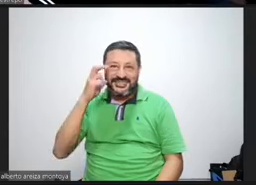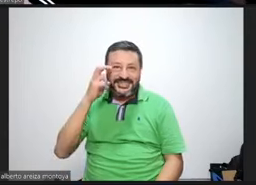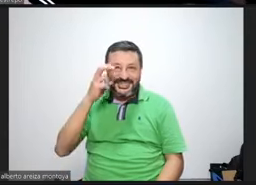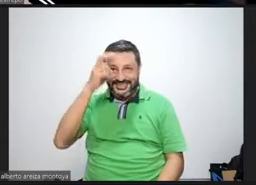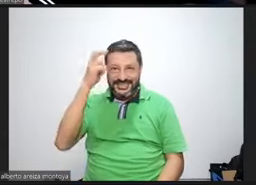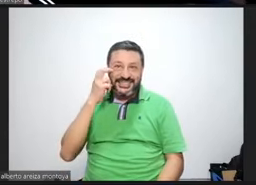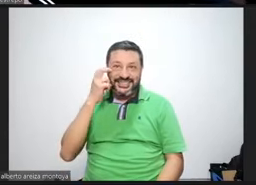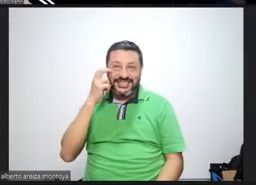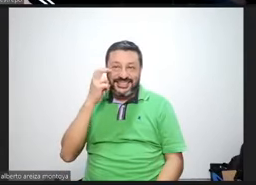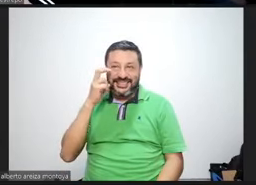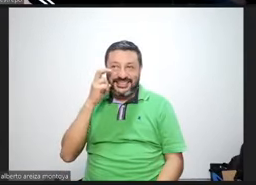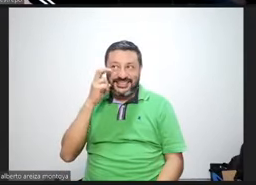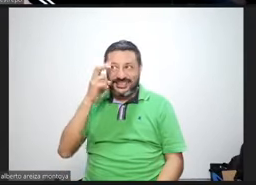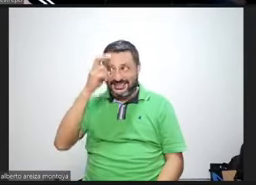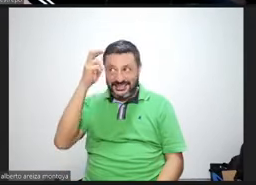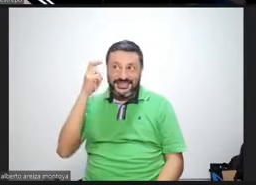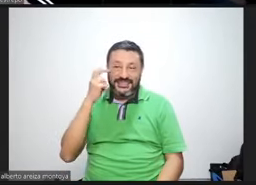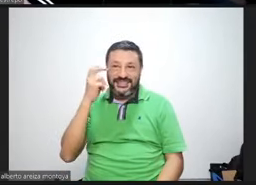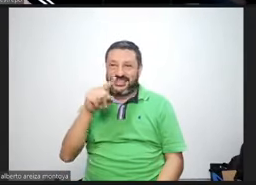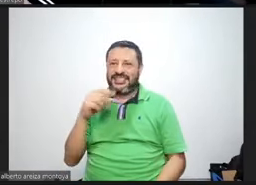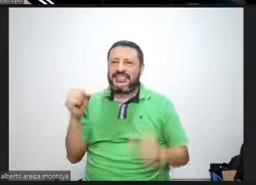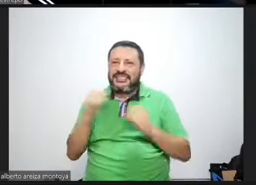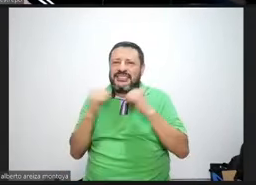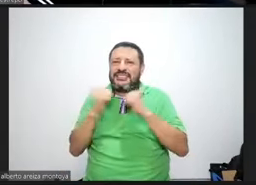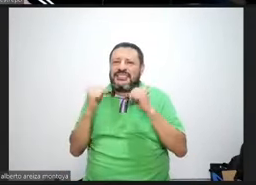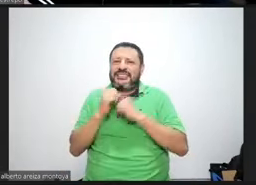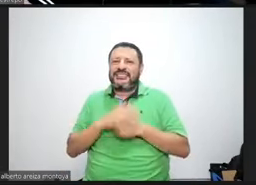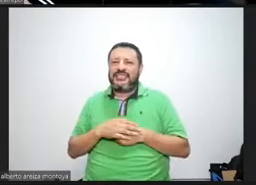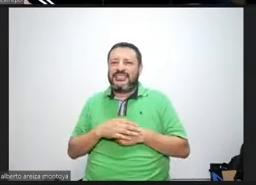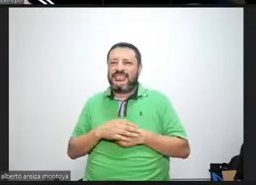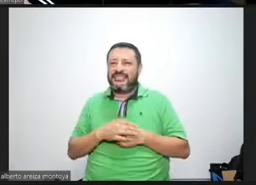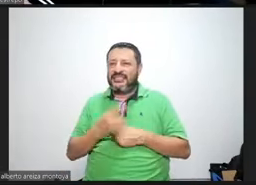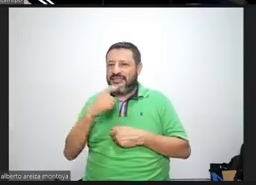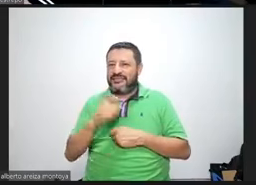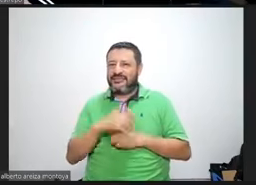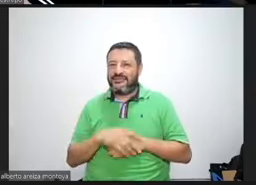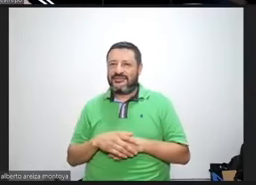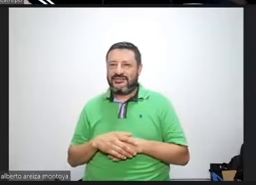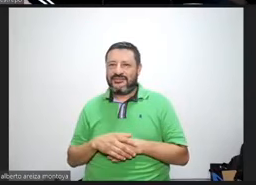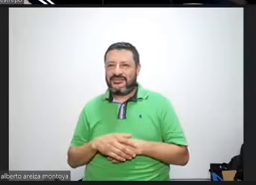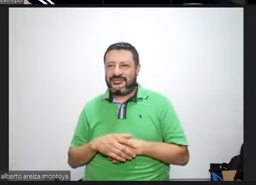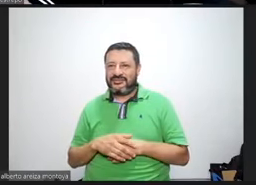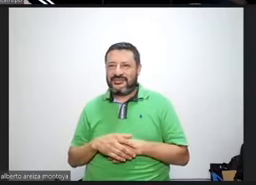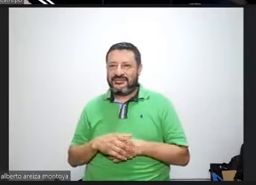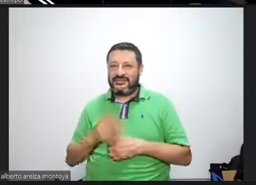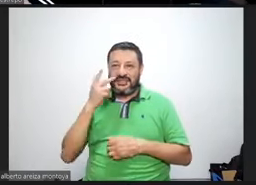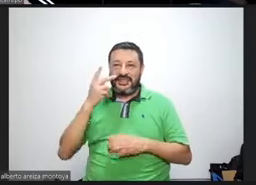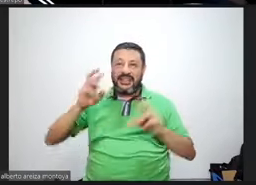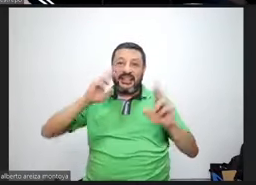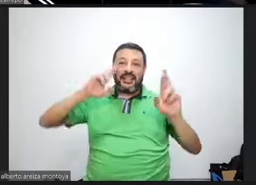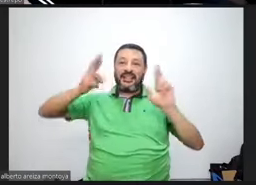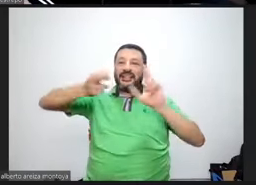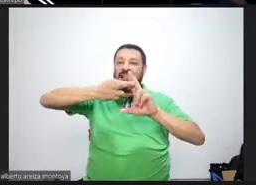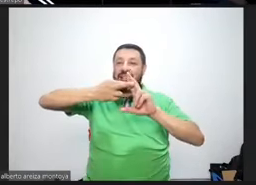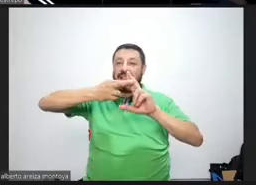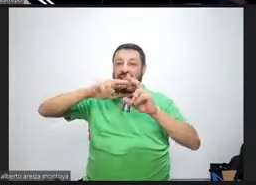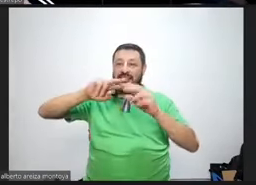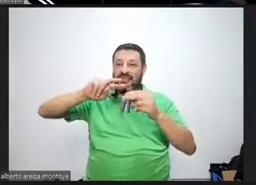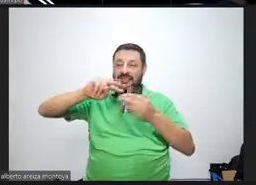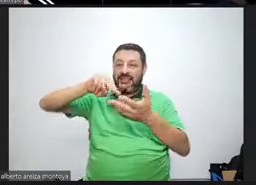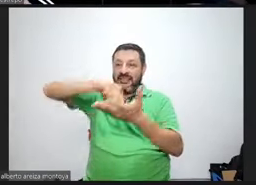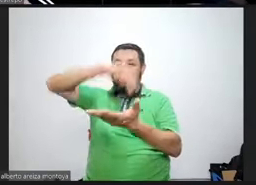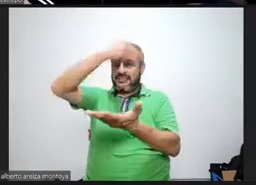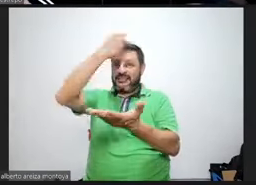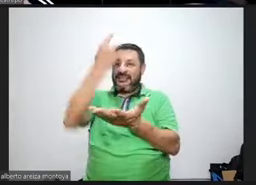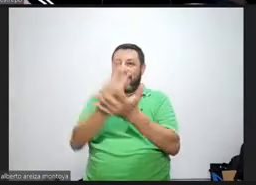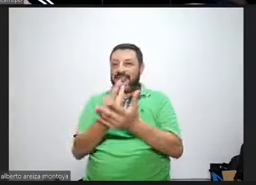que no siguió en natación porque era un deporte muy duro. Yo siempre hago el reconocimiento que la gimnasia artística está en mi top